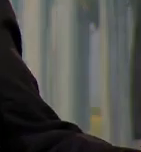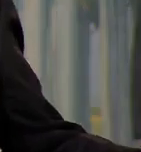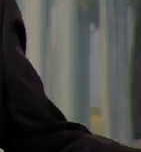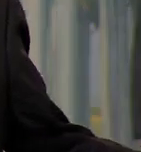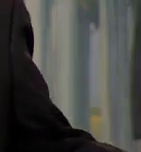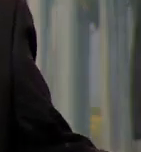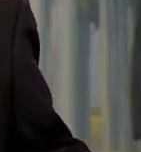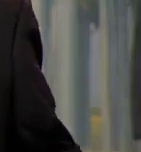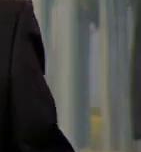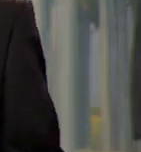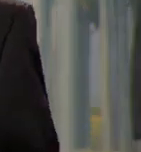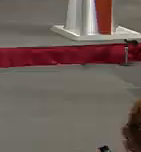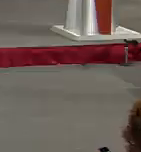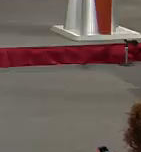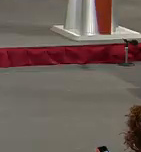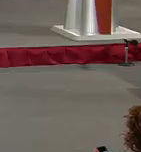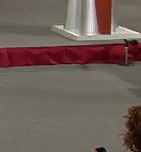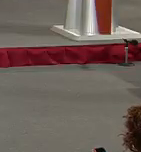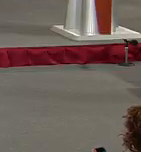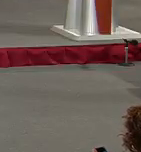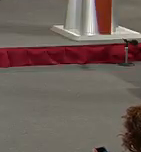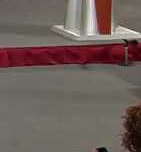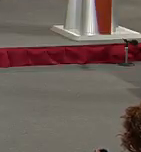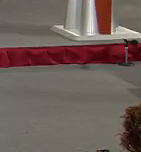a verme.